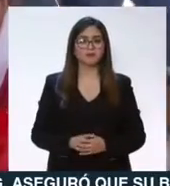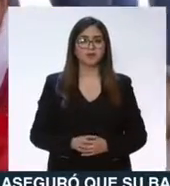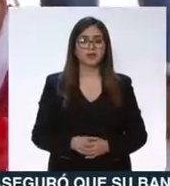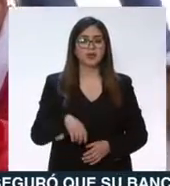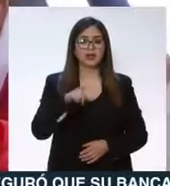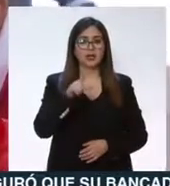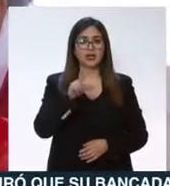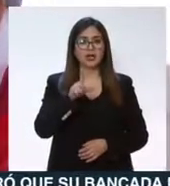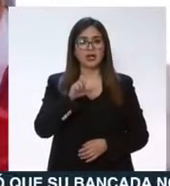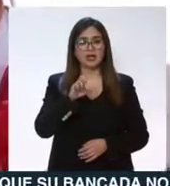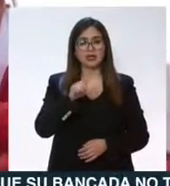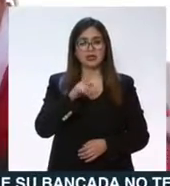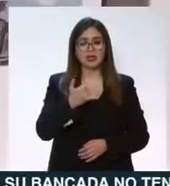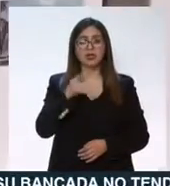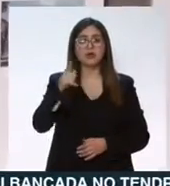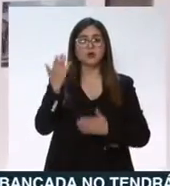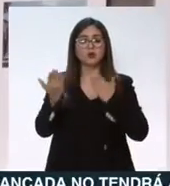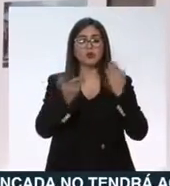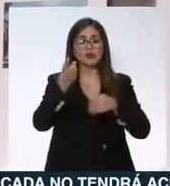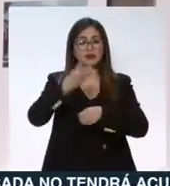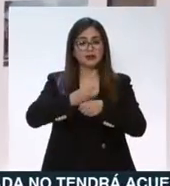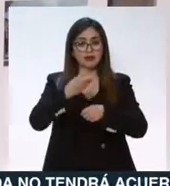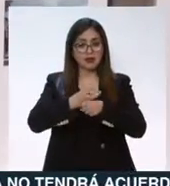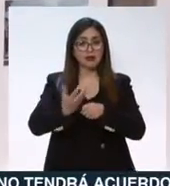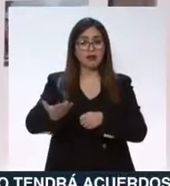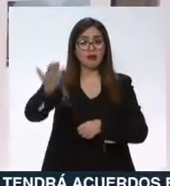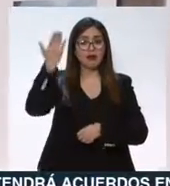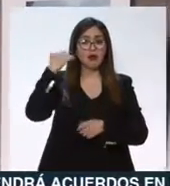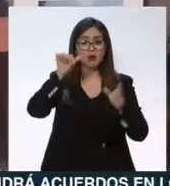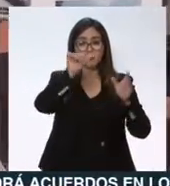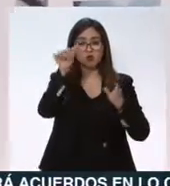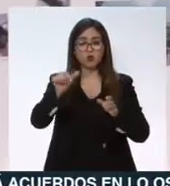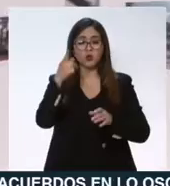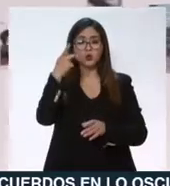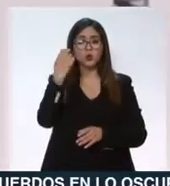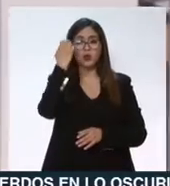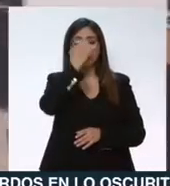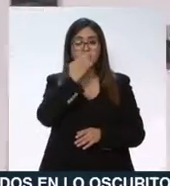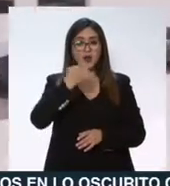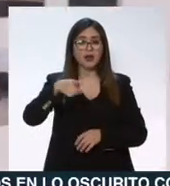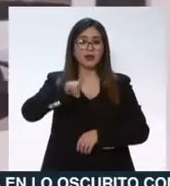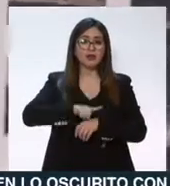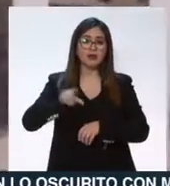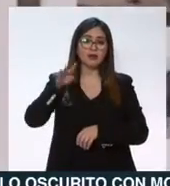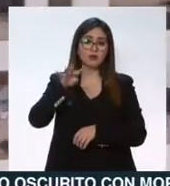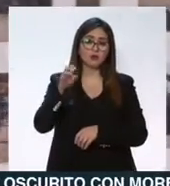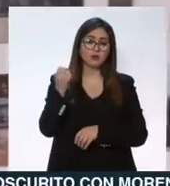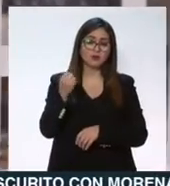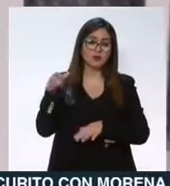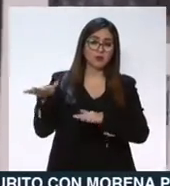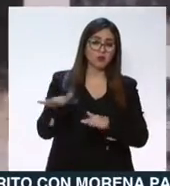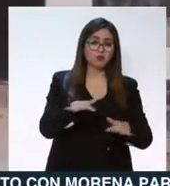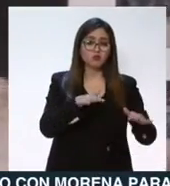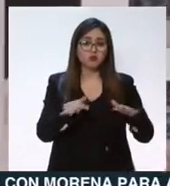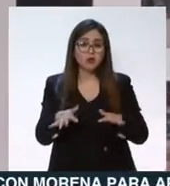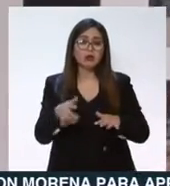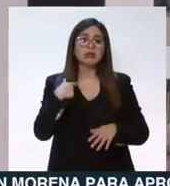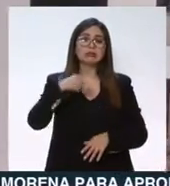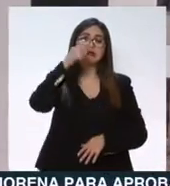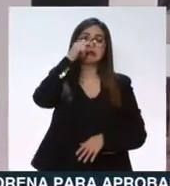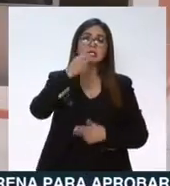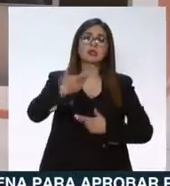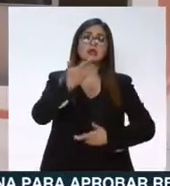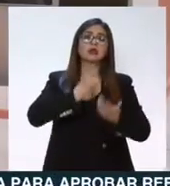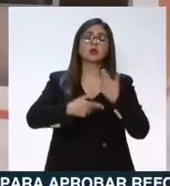Leslie estudia tercero de primaria. Los daños a su escuela por el sismo del 19 de septiembre de 2017 le impidieron regresar a